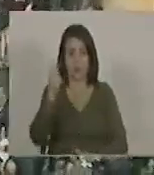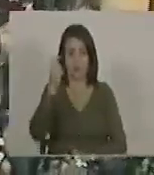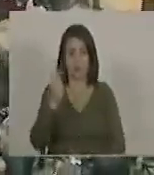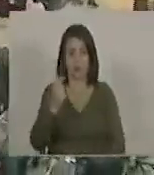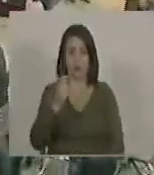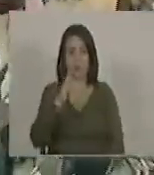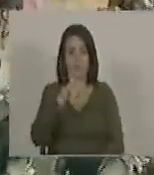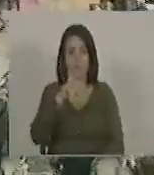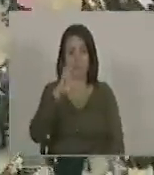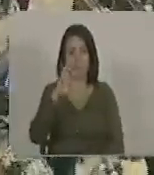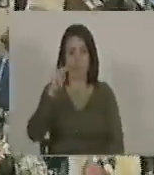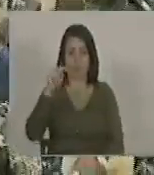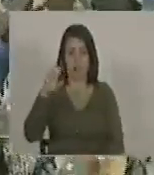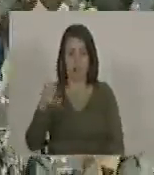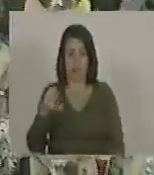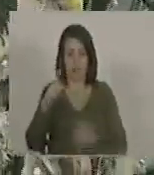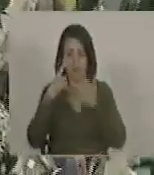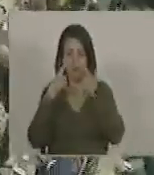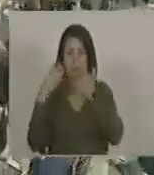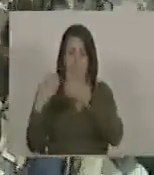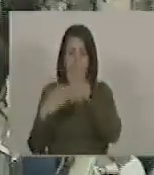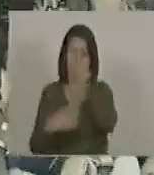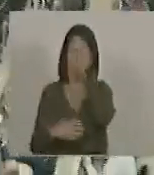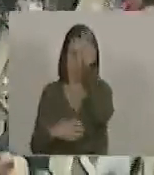diputado René Coltat Vivas.